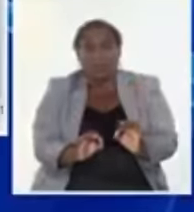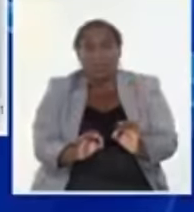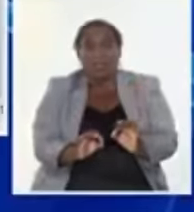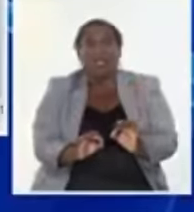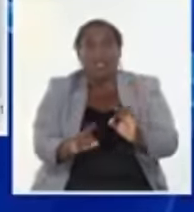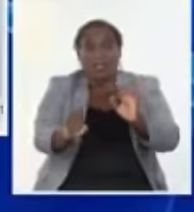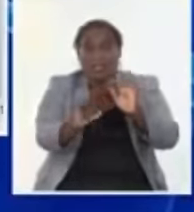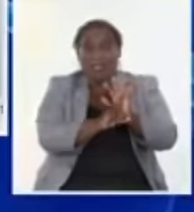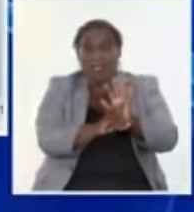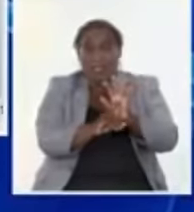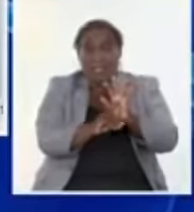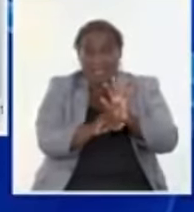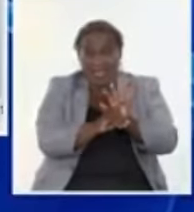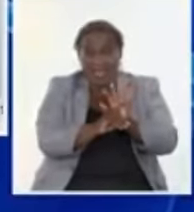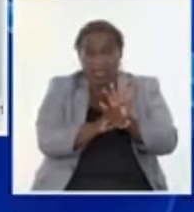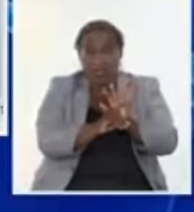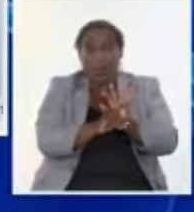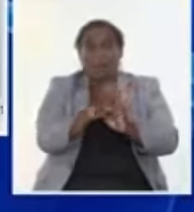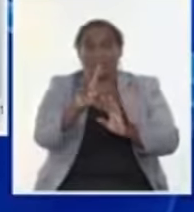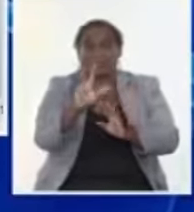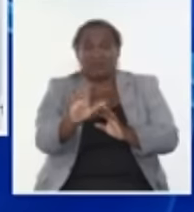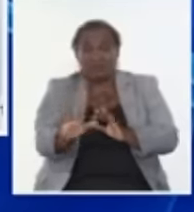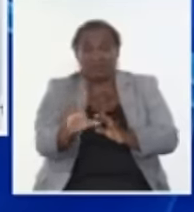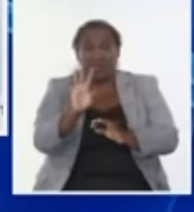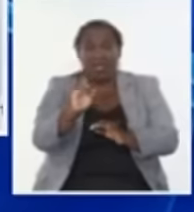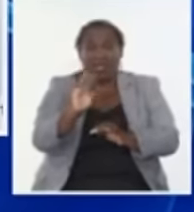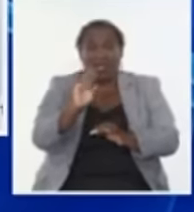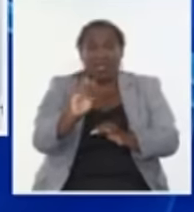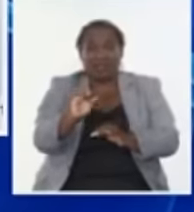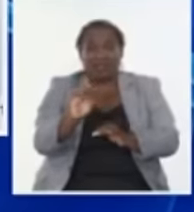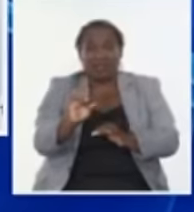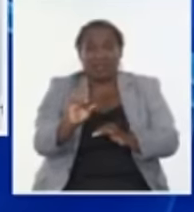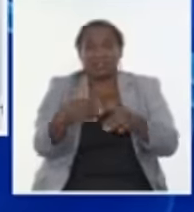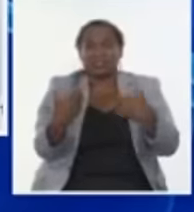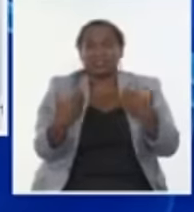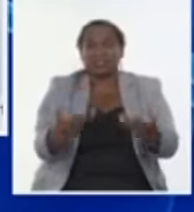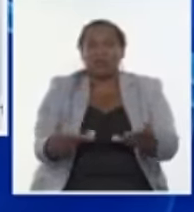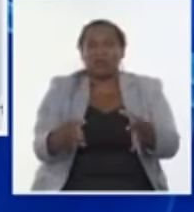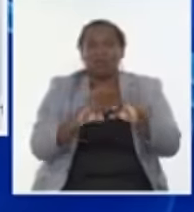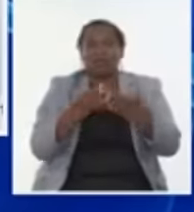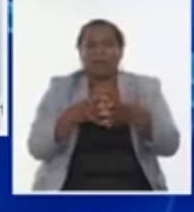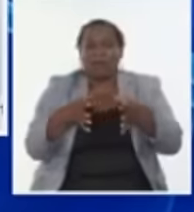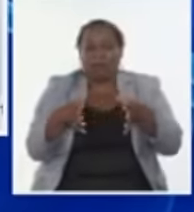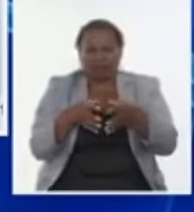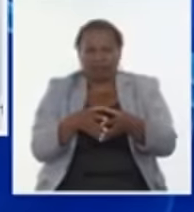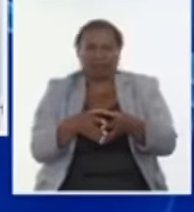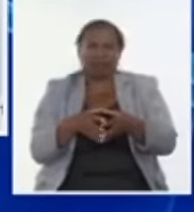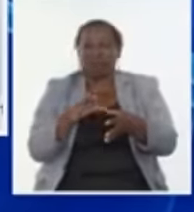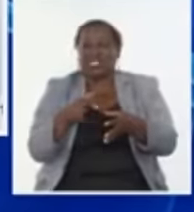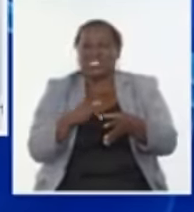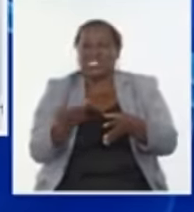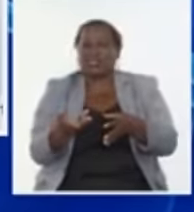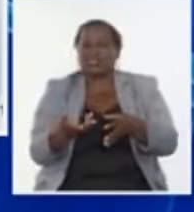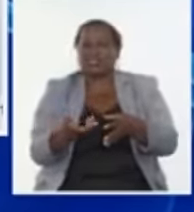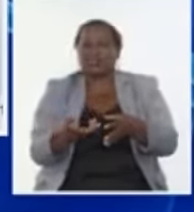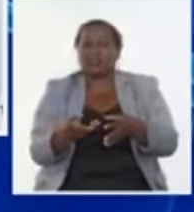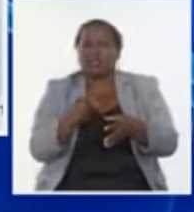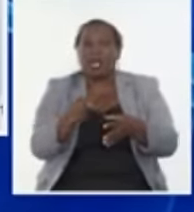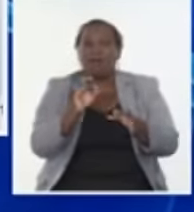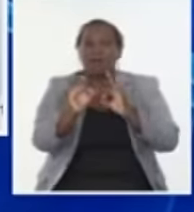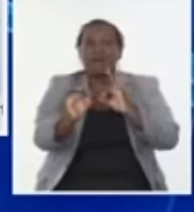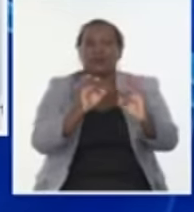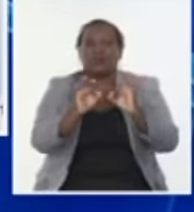25 referida a la conceptualización de qué es lo que es un núcleo familiar a los fines de la protección por